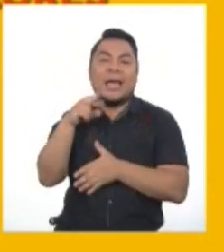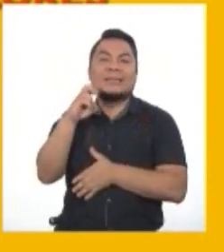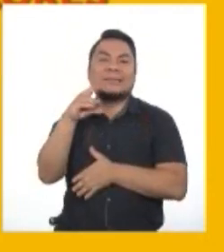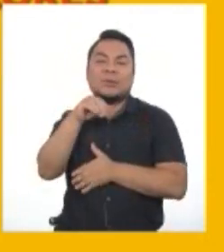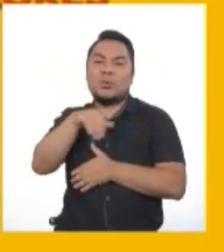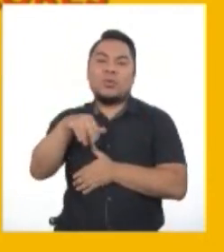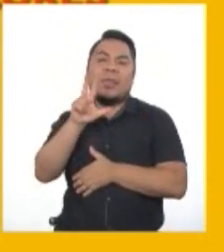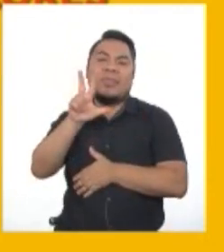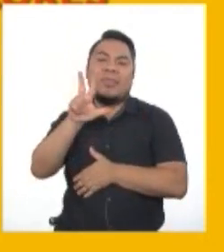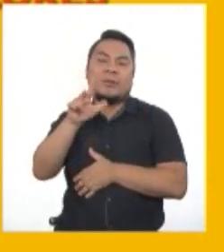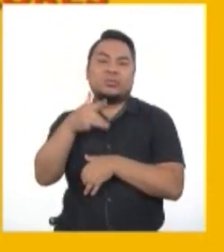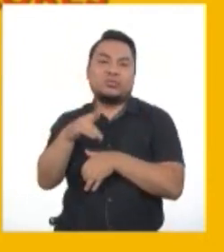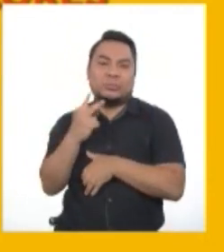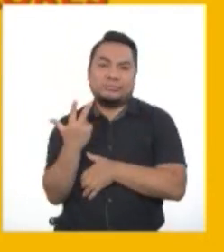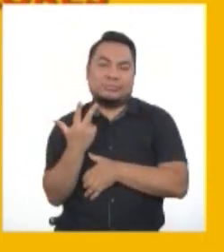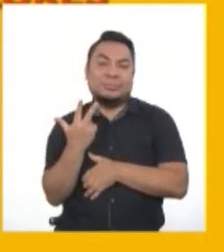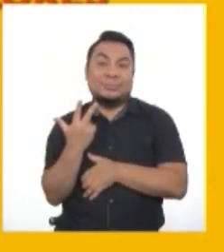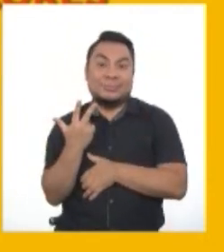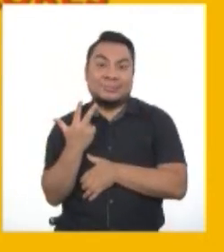flores sueltas.